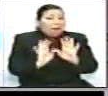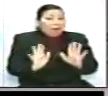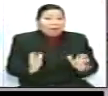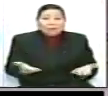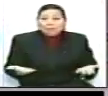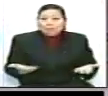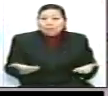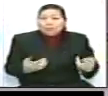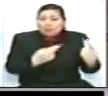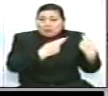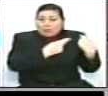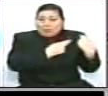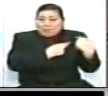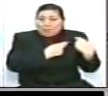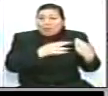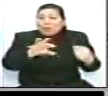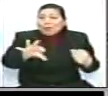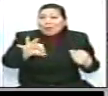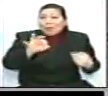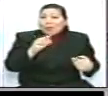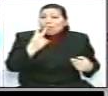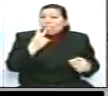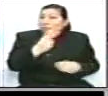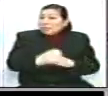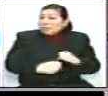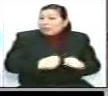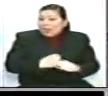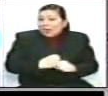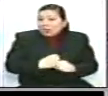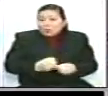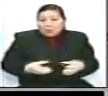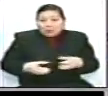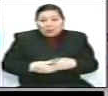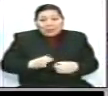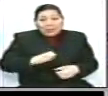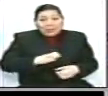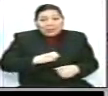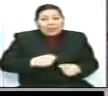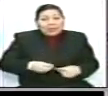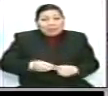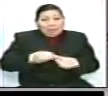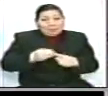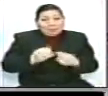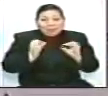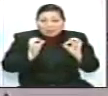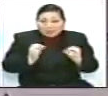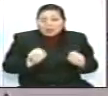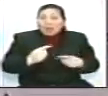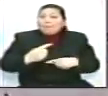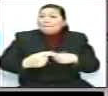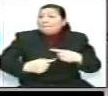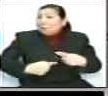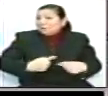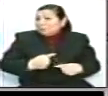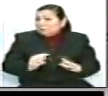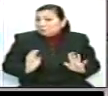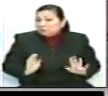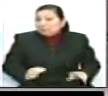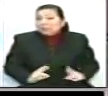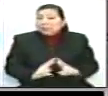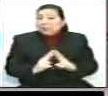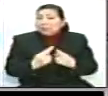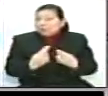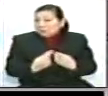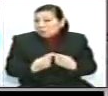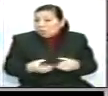de que es un cargo que ha sido elegido por 2 años, siendo una comisión especial. Esa es una discusión que seguramente en la próxima